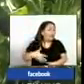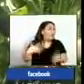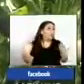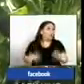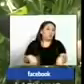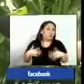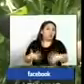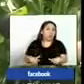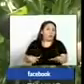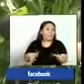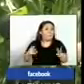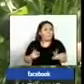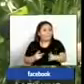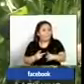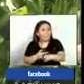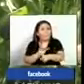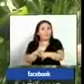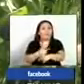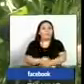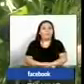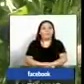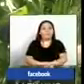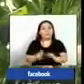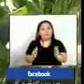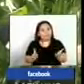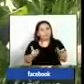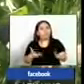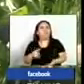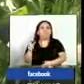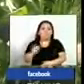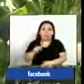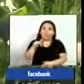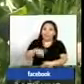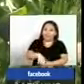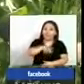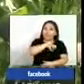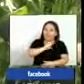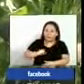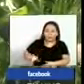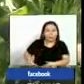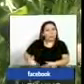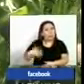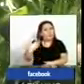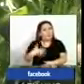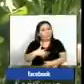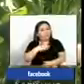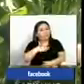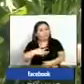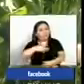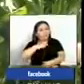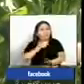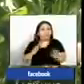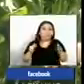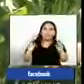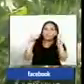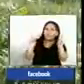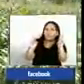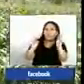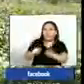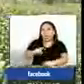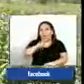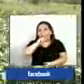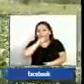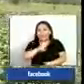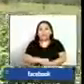extremadamente fuerte, porque sí, ya El Salvador está siendo golpeado con el tema de la hambruna.